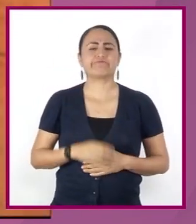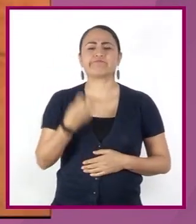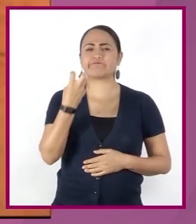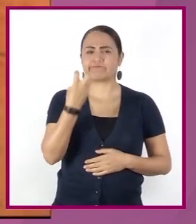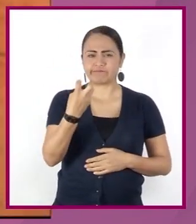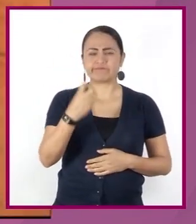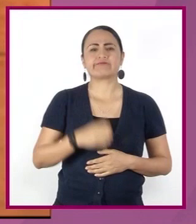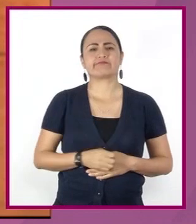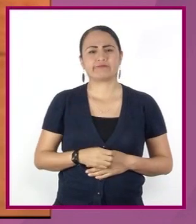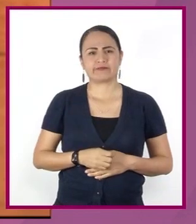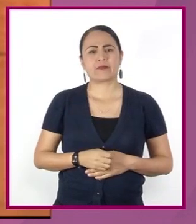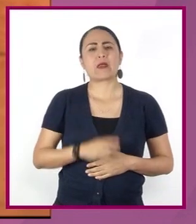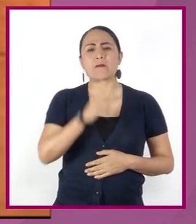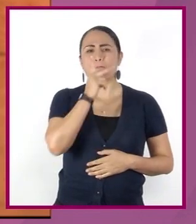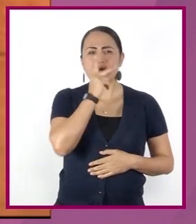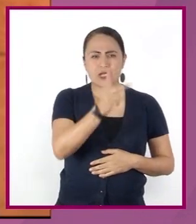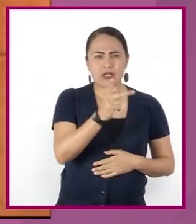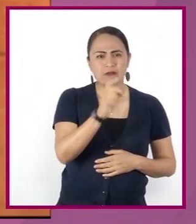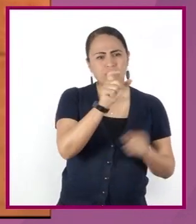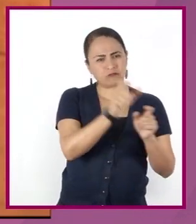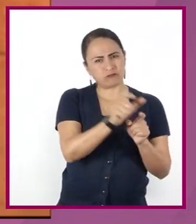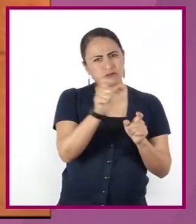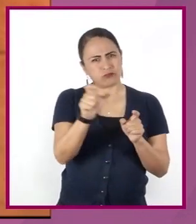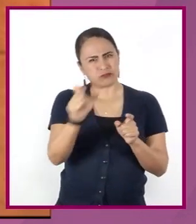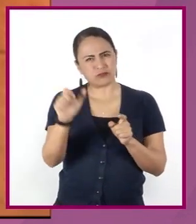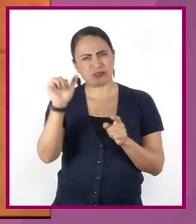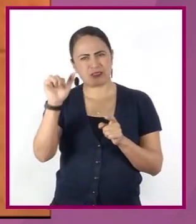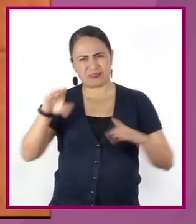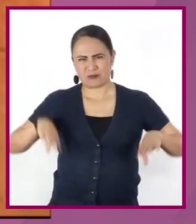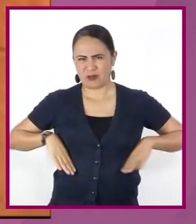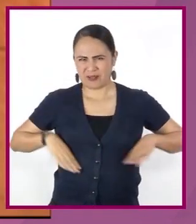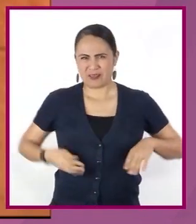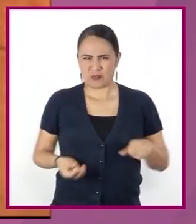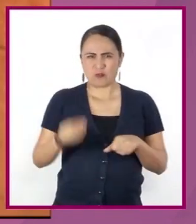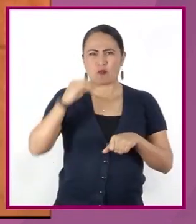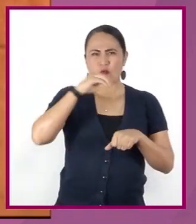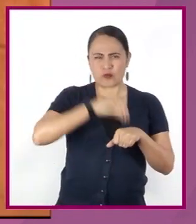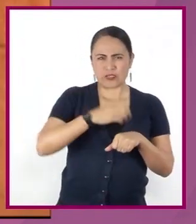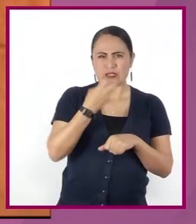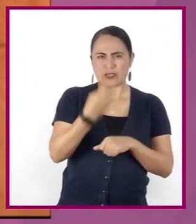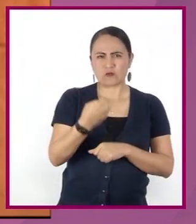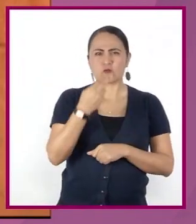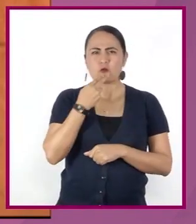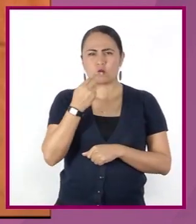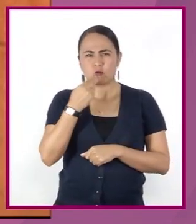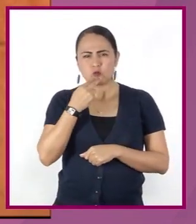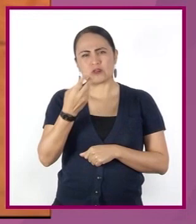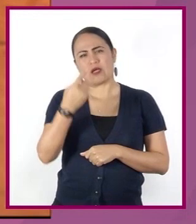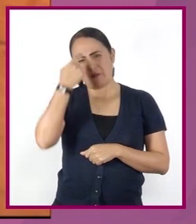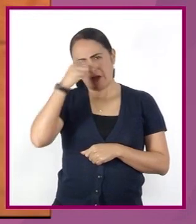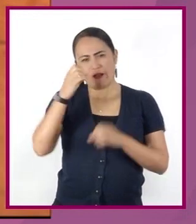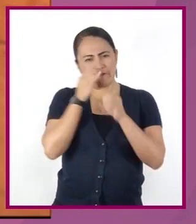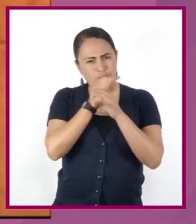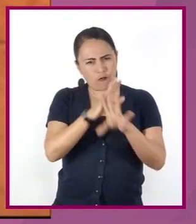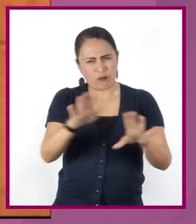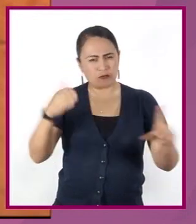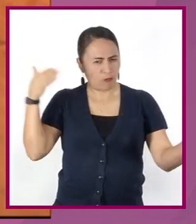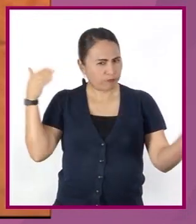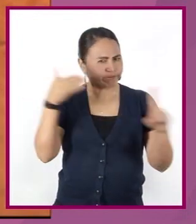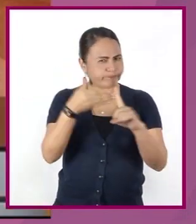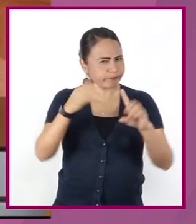Los adjetivos y frases adjetivas en una nota informativa son herramientas para transmitir información de manera más